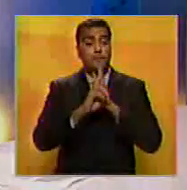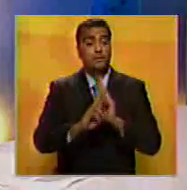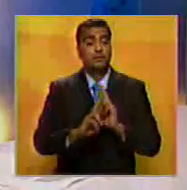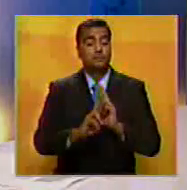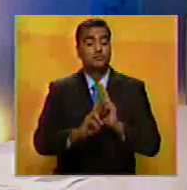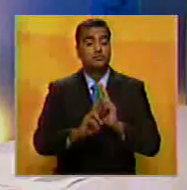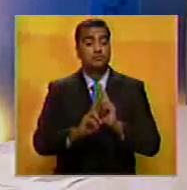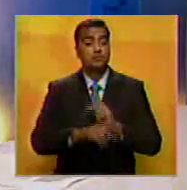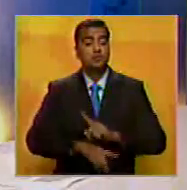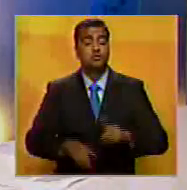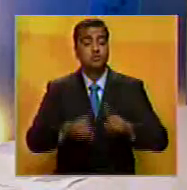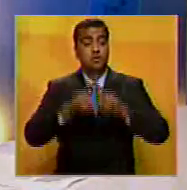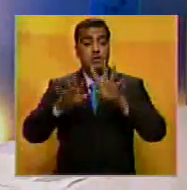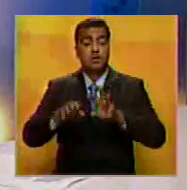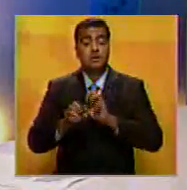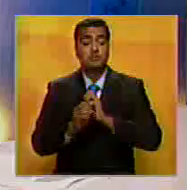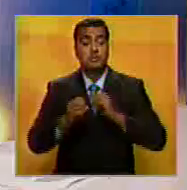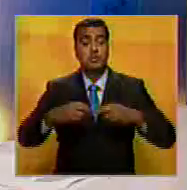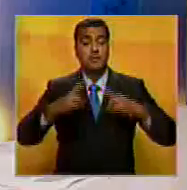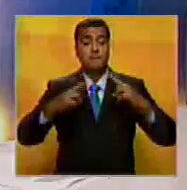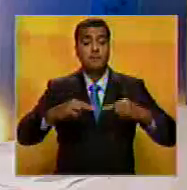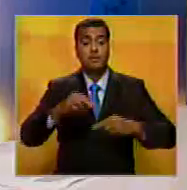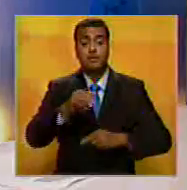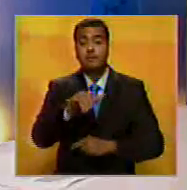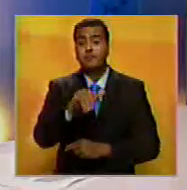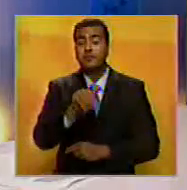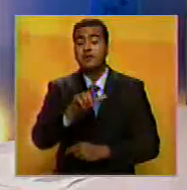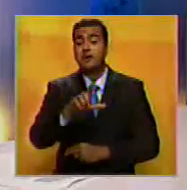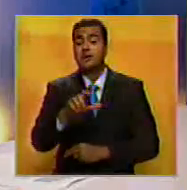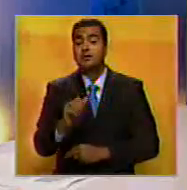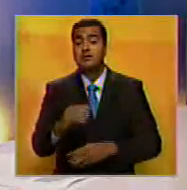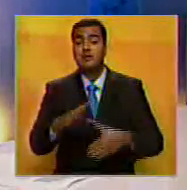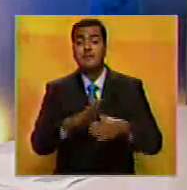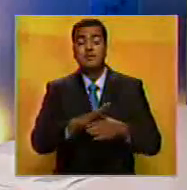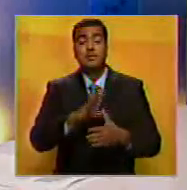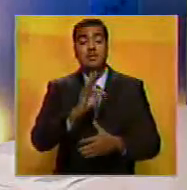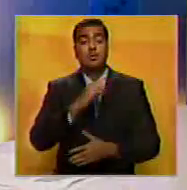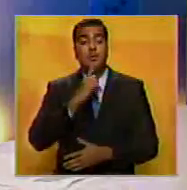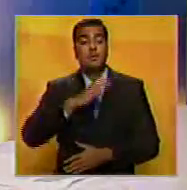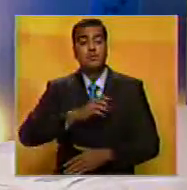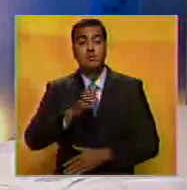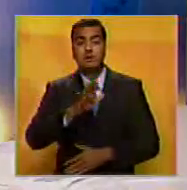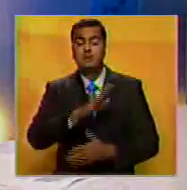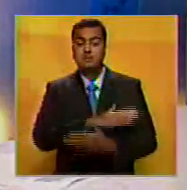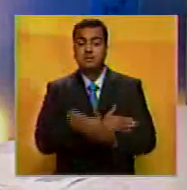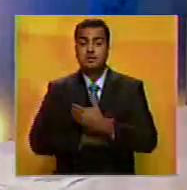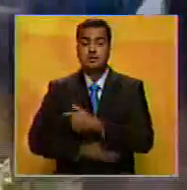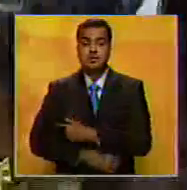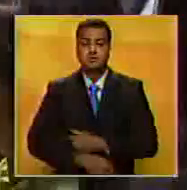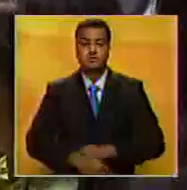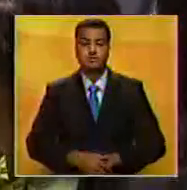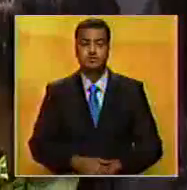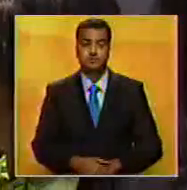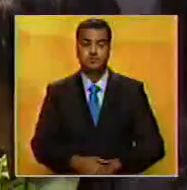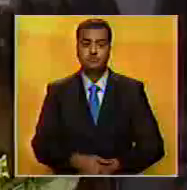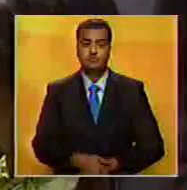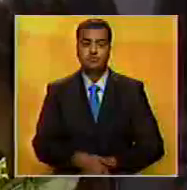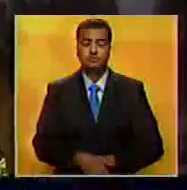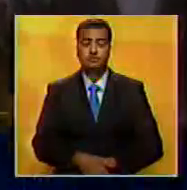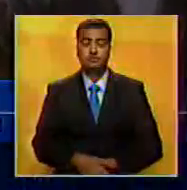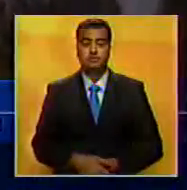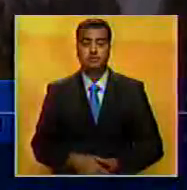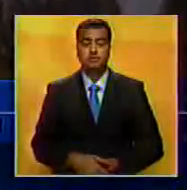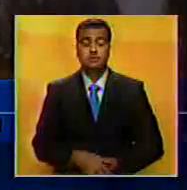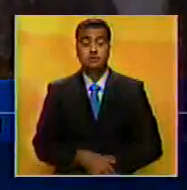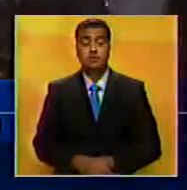por el botín registrado en la cárcel de Puente Ayala la madrugada de este martes y que dejó 9 muertos y 15 heridos. Ella tiene